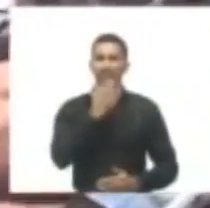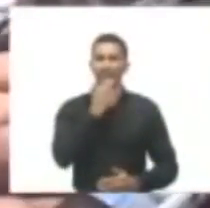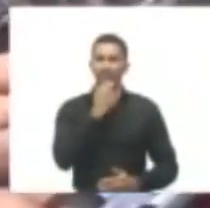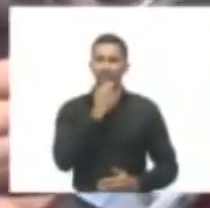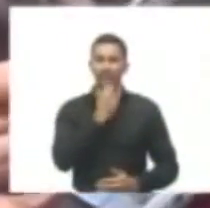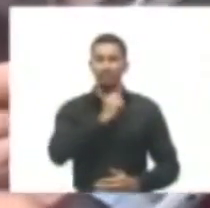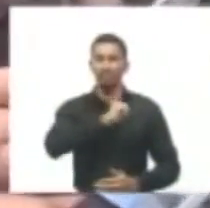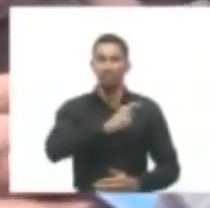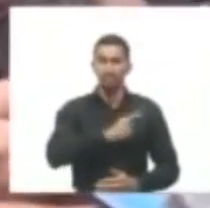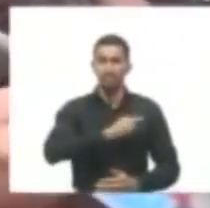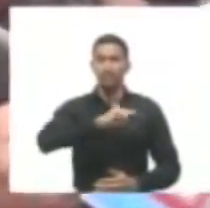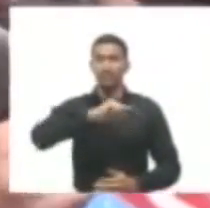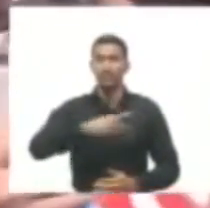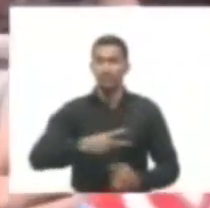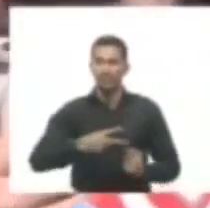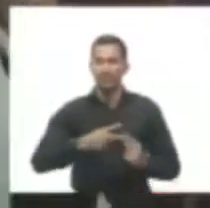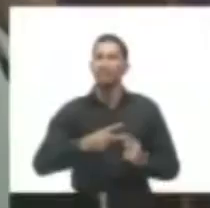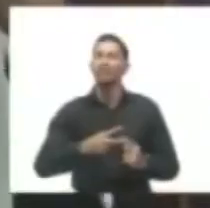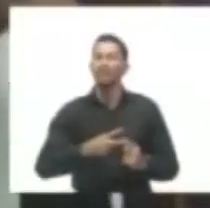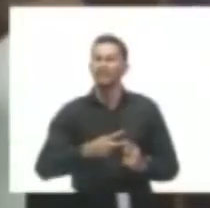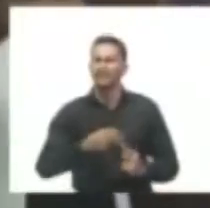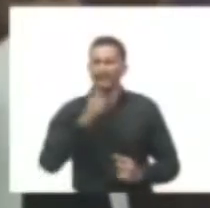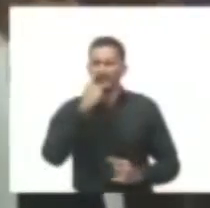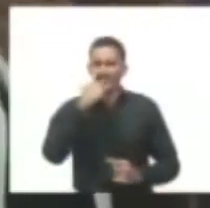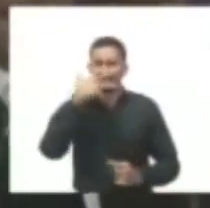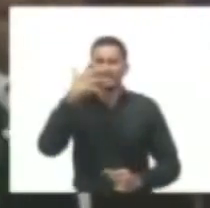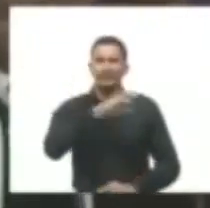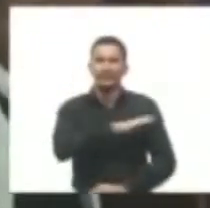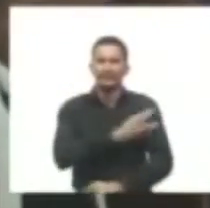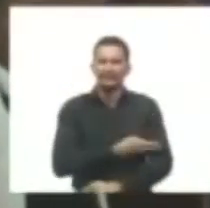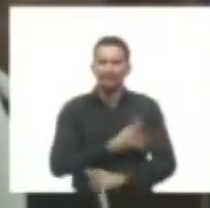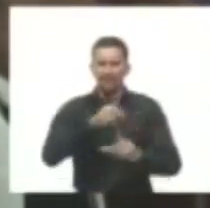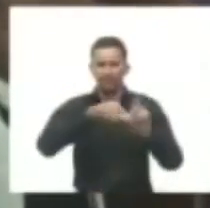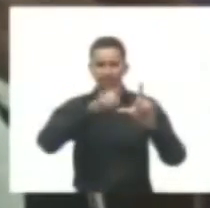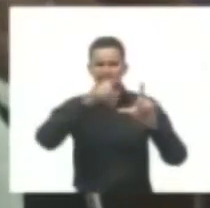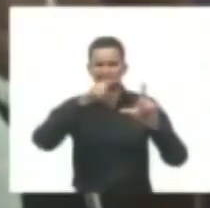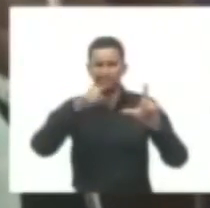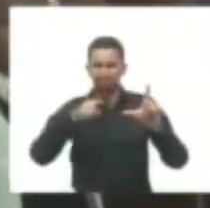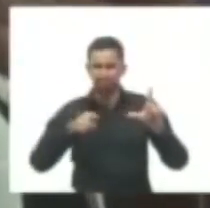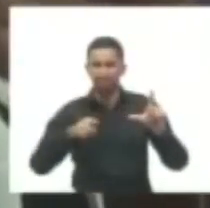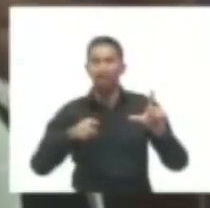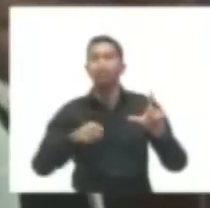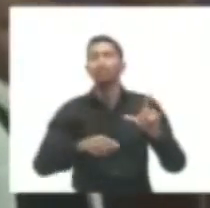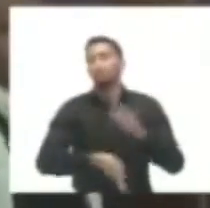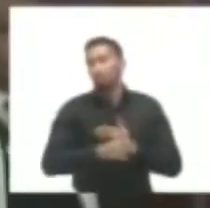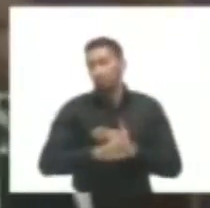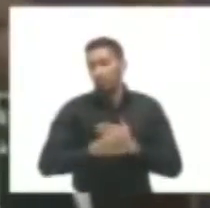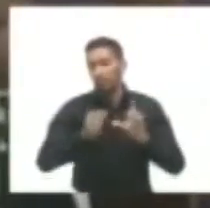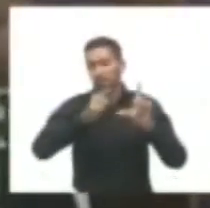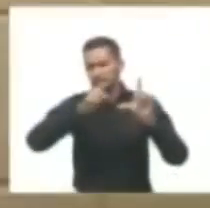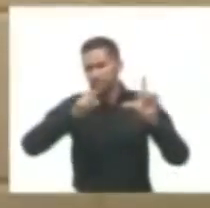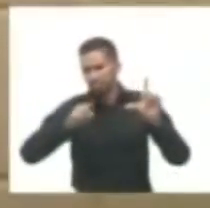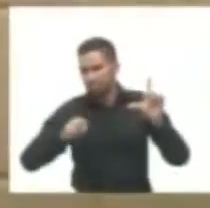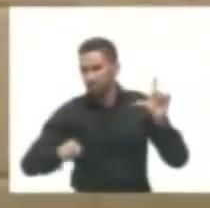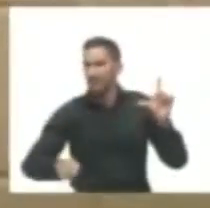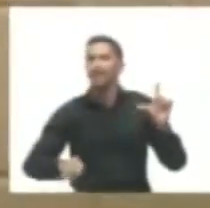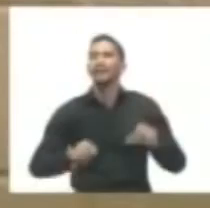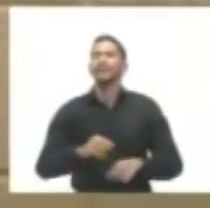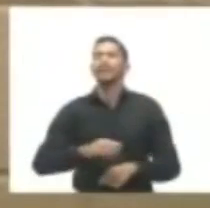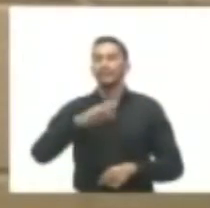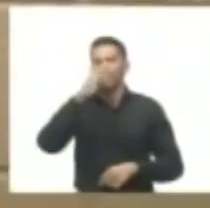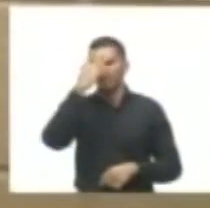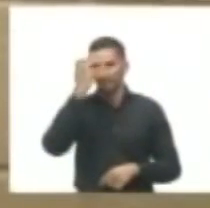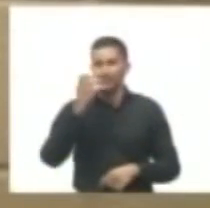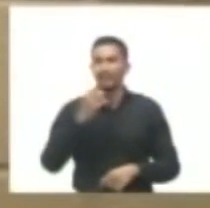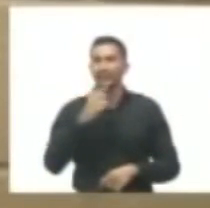vez experimenta un fuerte descenso y el que pudiera evidentemente continuar bajando, sería multicacional. Según el